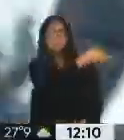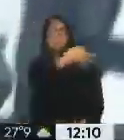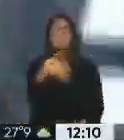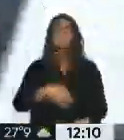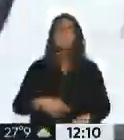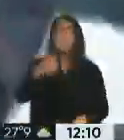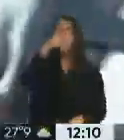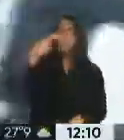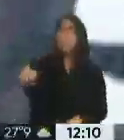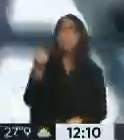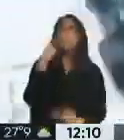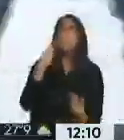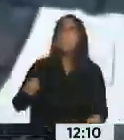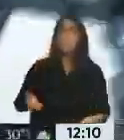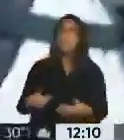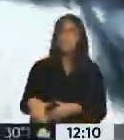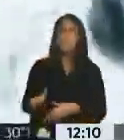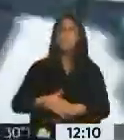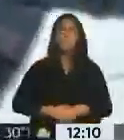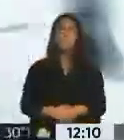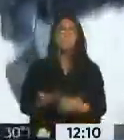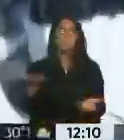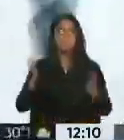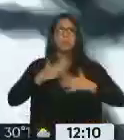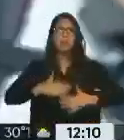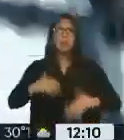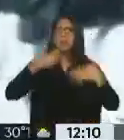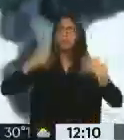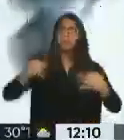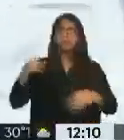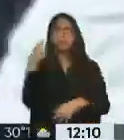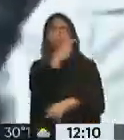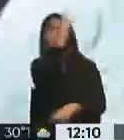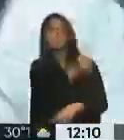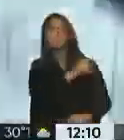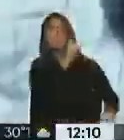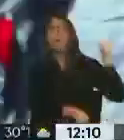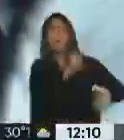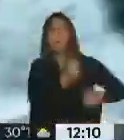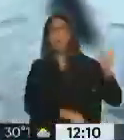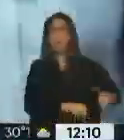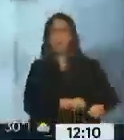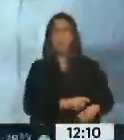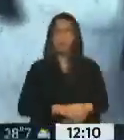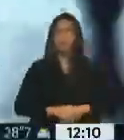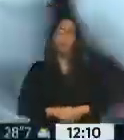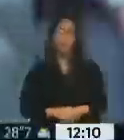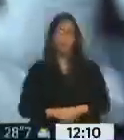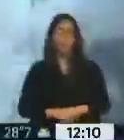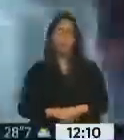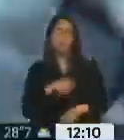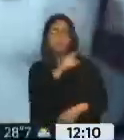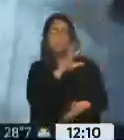ven el domingo a partir de esto? Propositivo, tranquilo, realista, contra un sujeto autoritario que además tiene